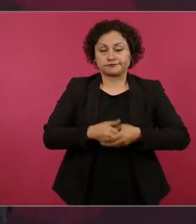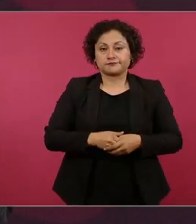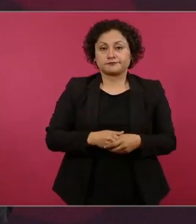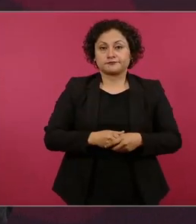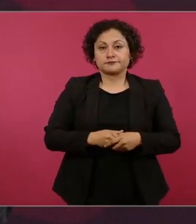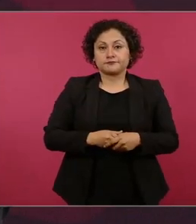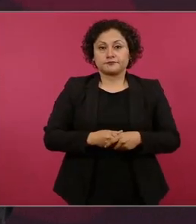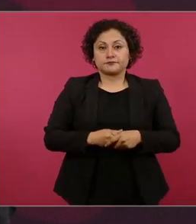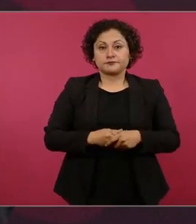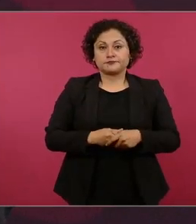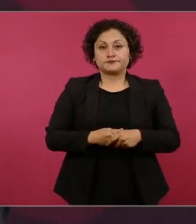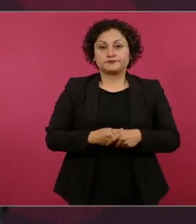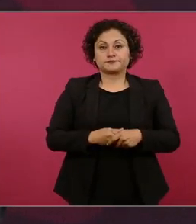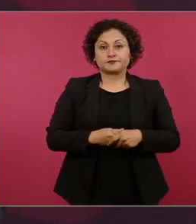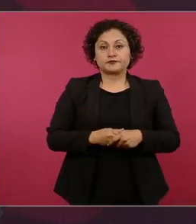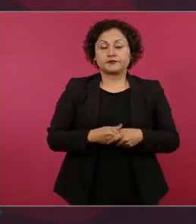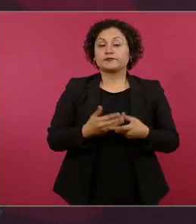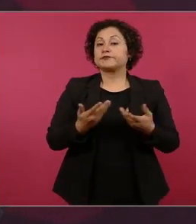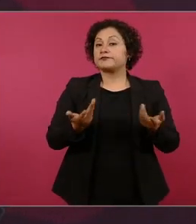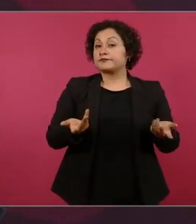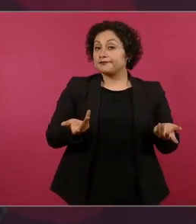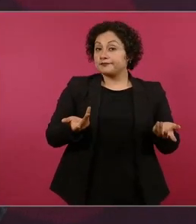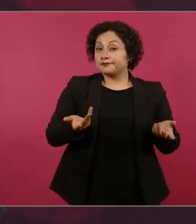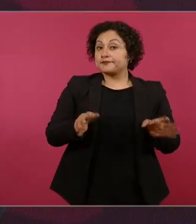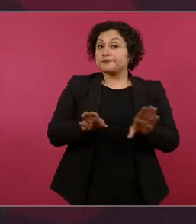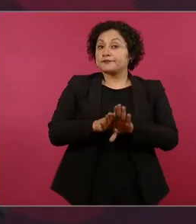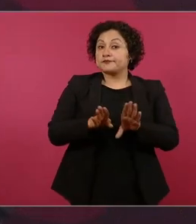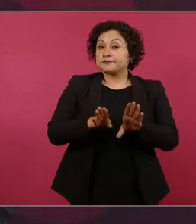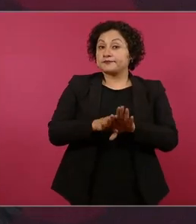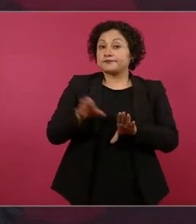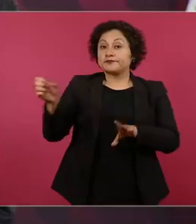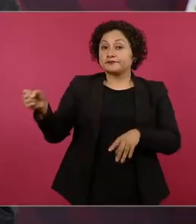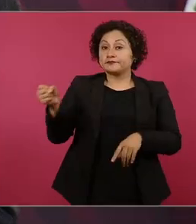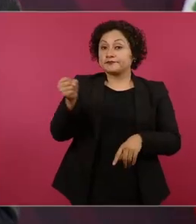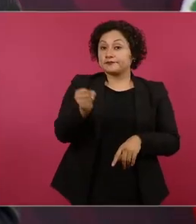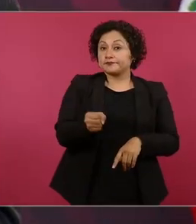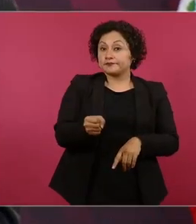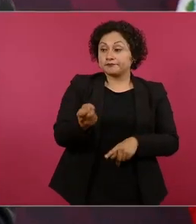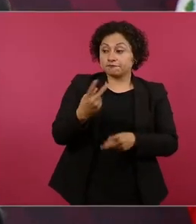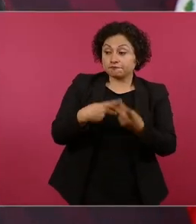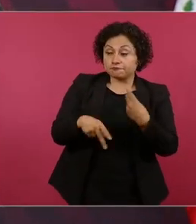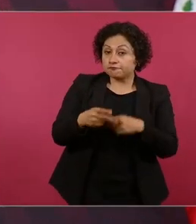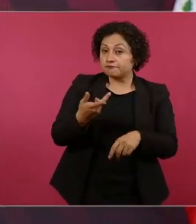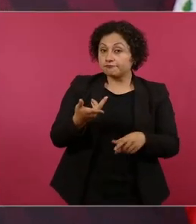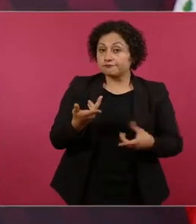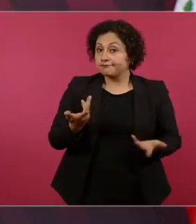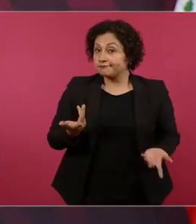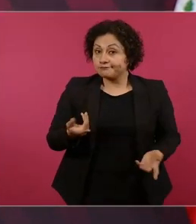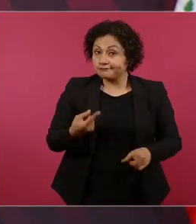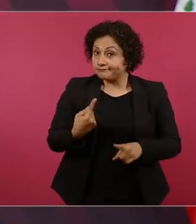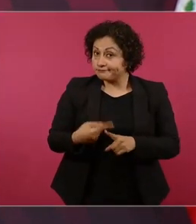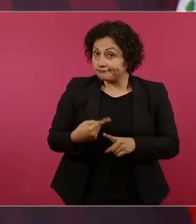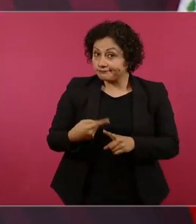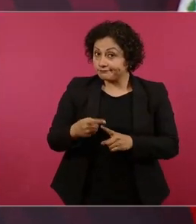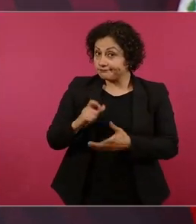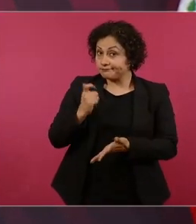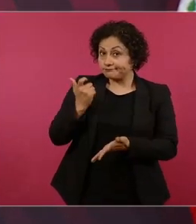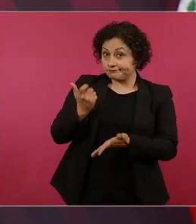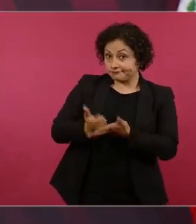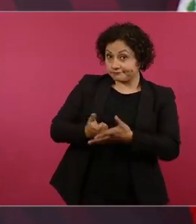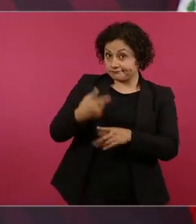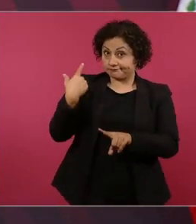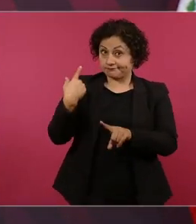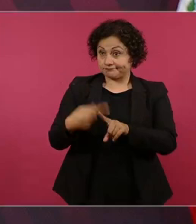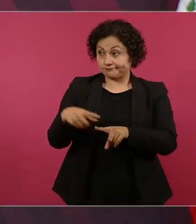eh quién le facilitó la llegada a este eh dirigente de ese grupo